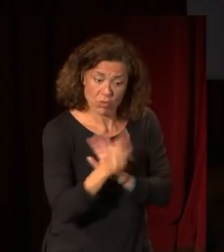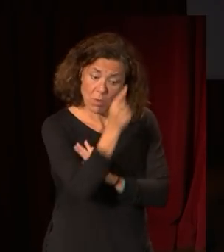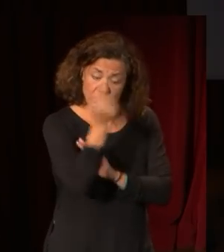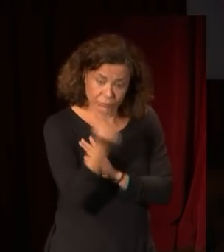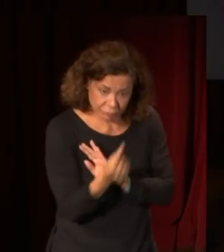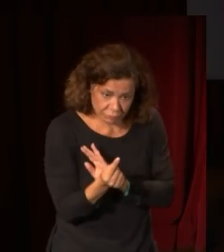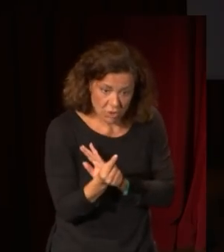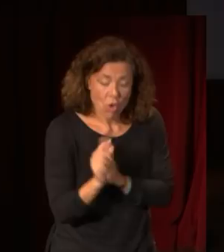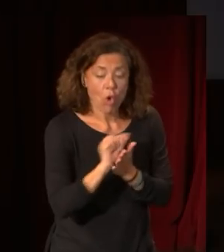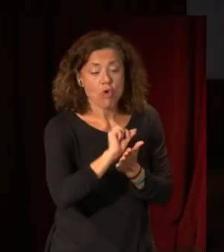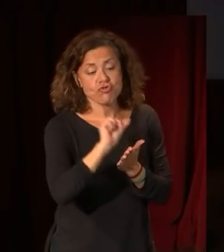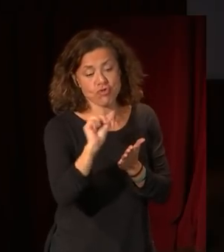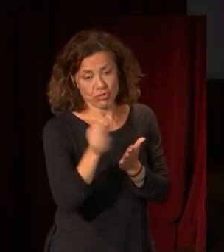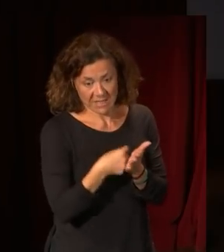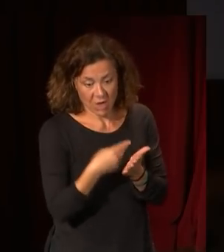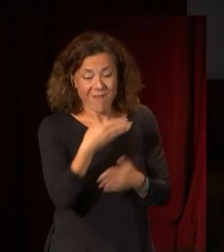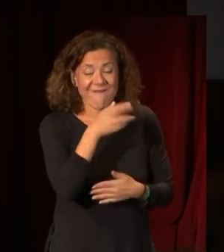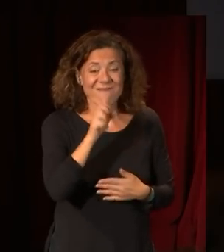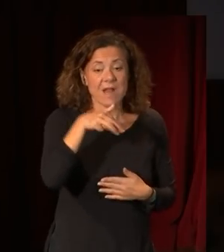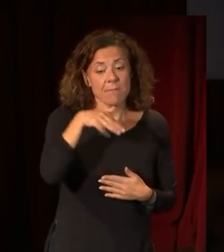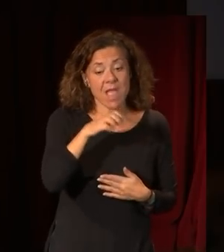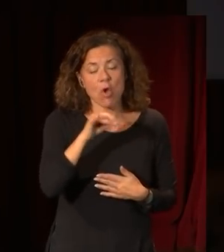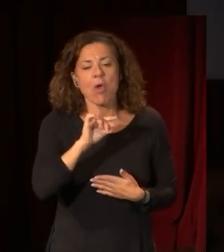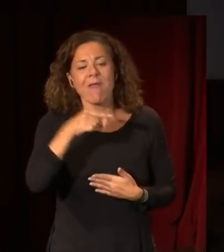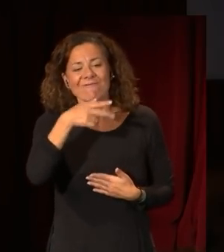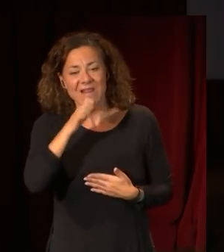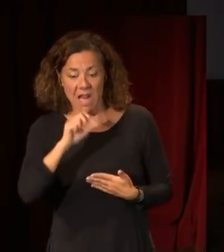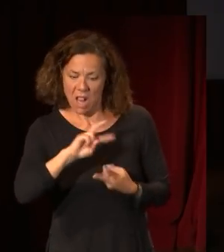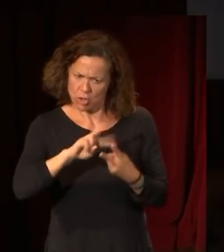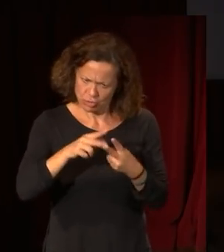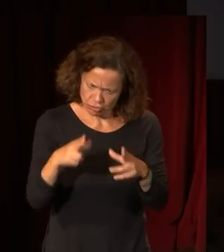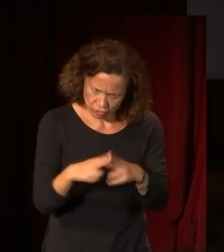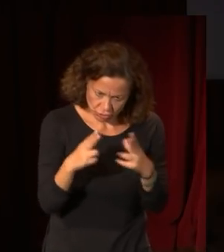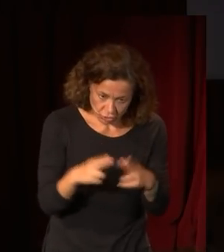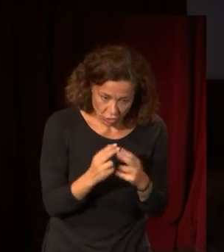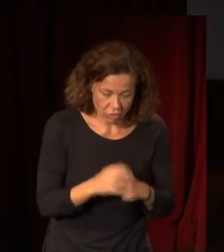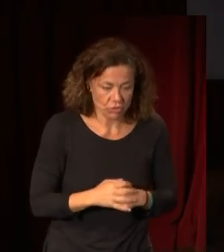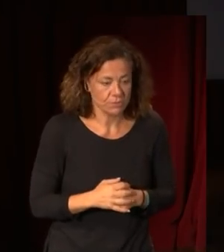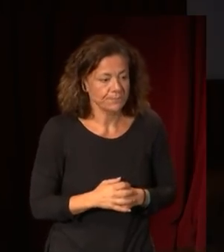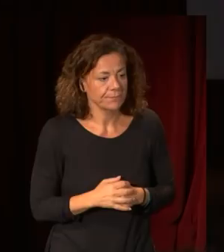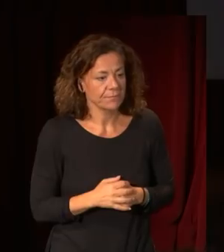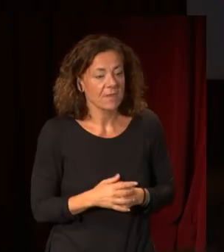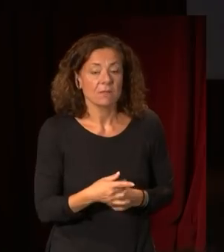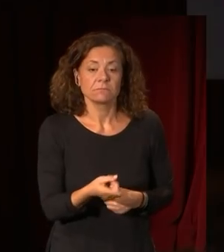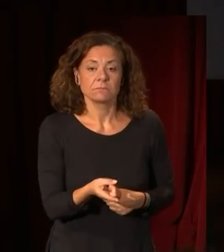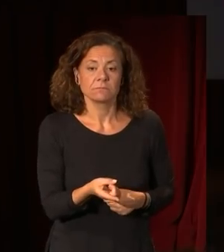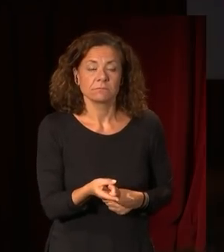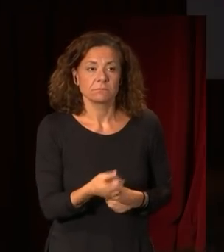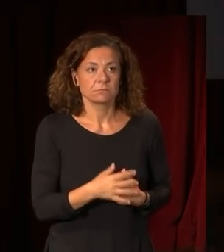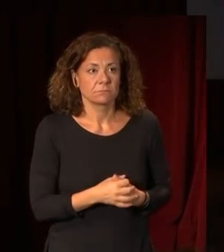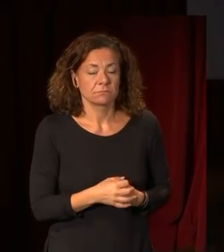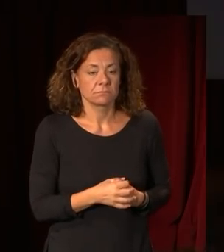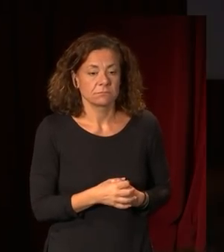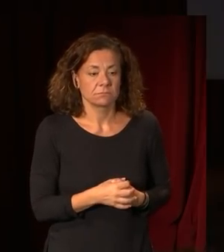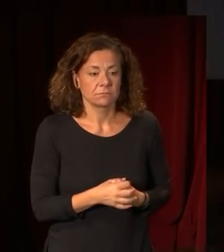contrataron a bermejo y a ver nada al mismo tiempo como socio indicaron a